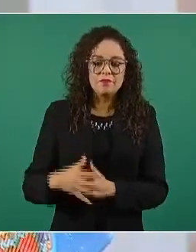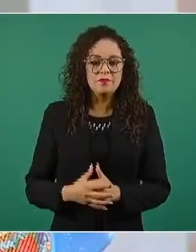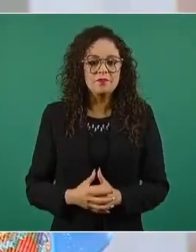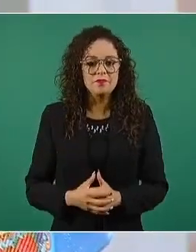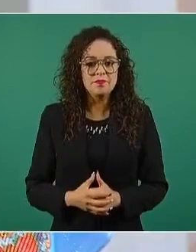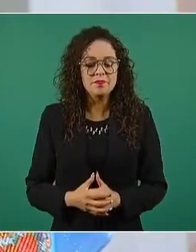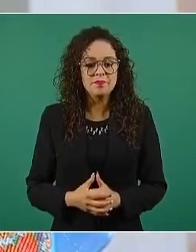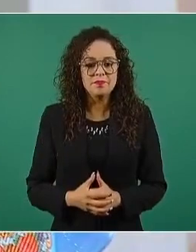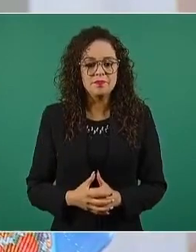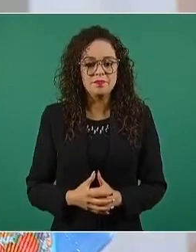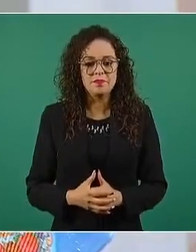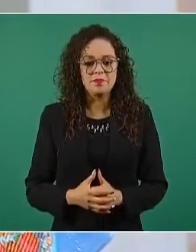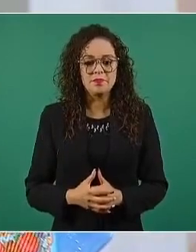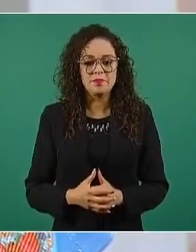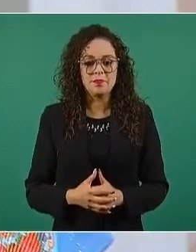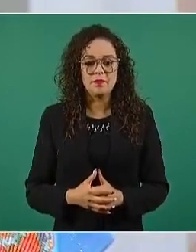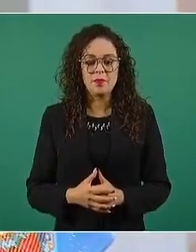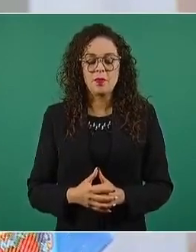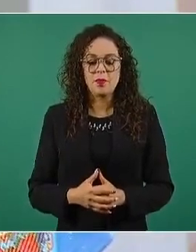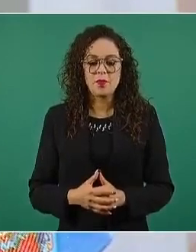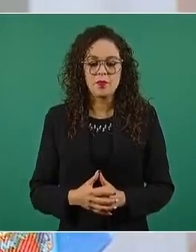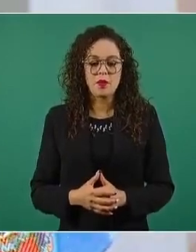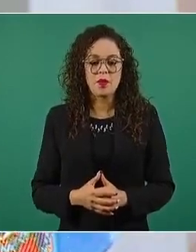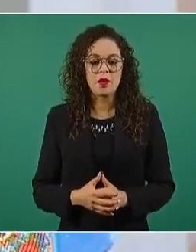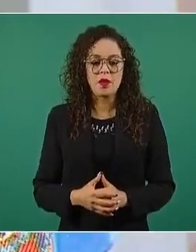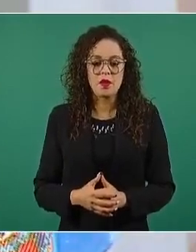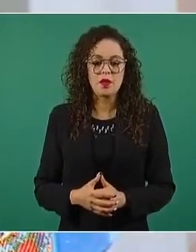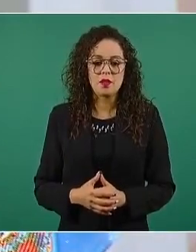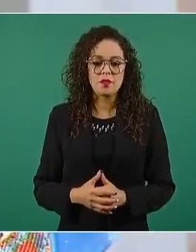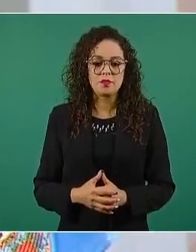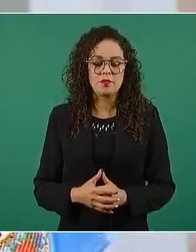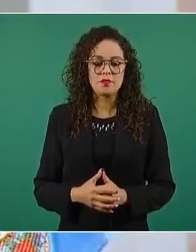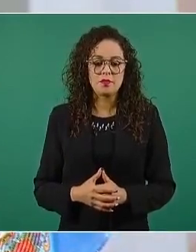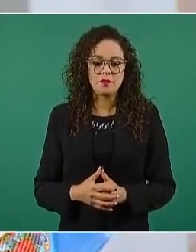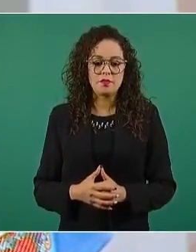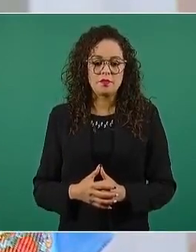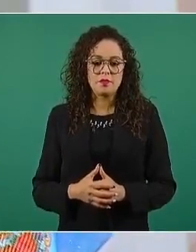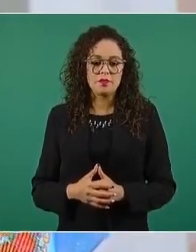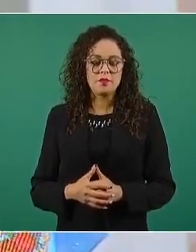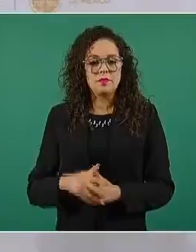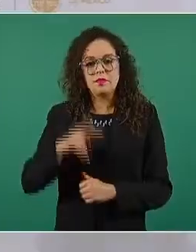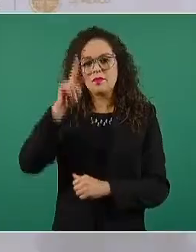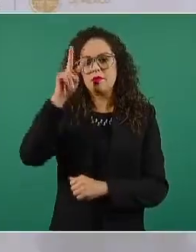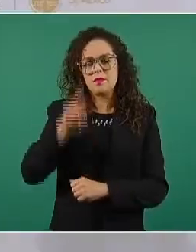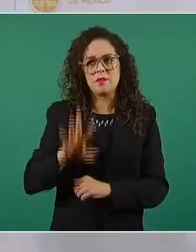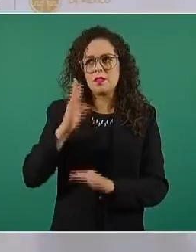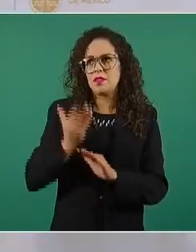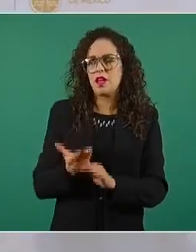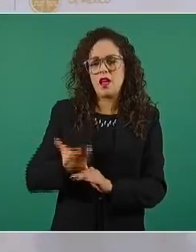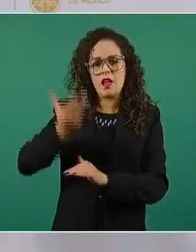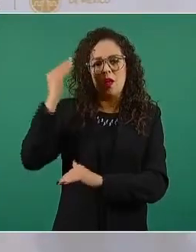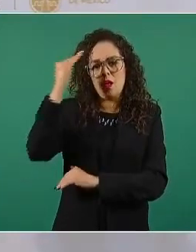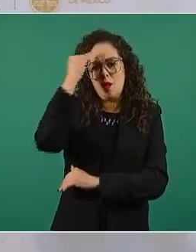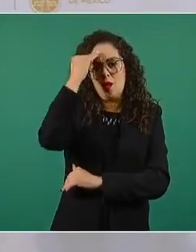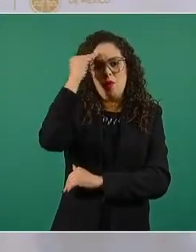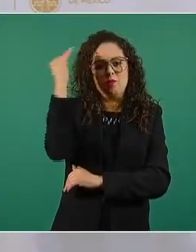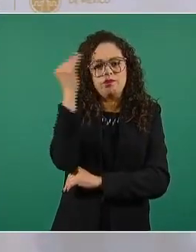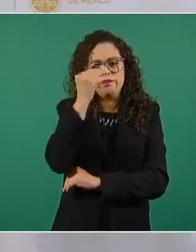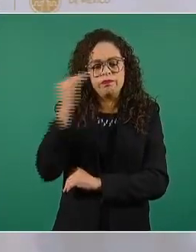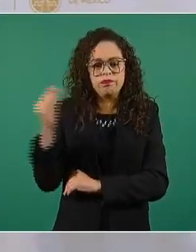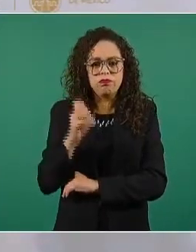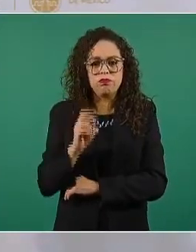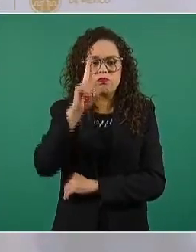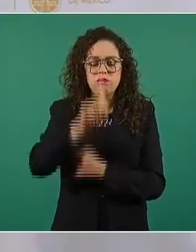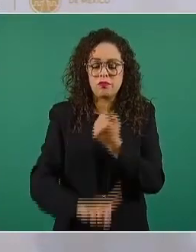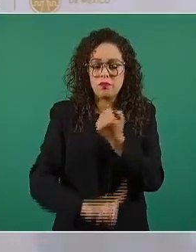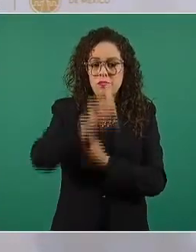que a pesar de que hemos pasado por las situaciones más horribles y trágicas de la pandemia que se ha